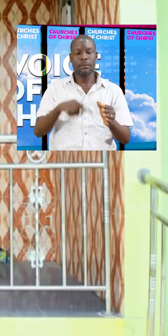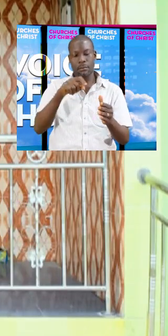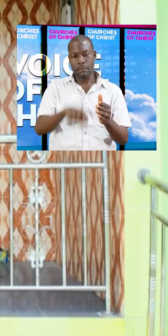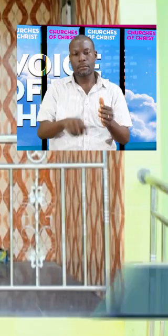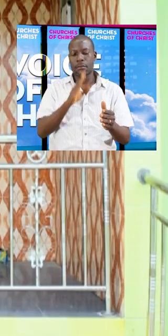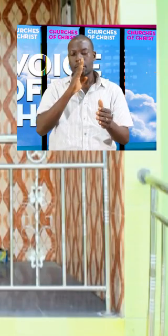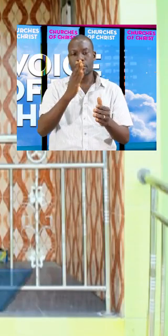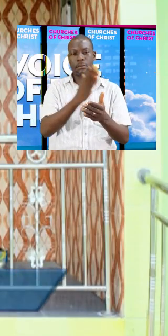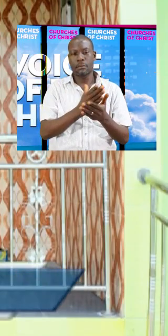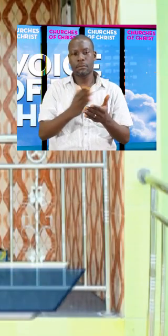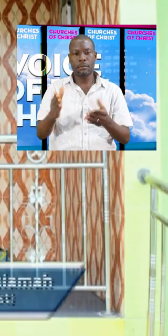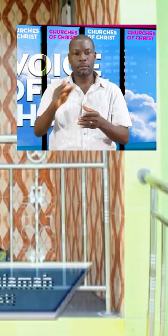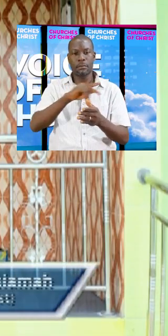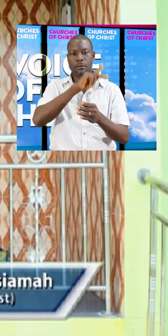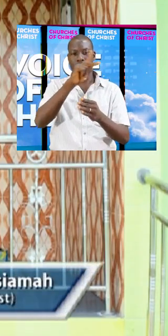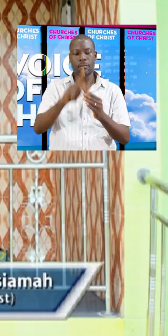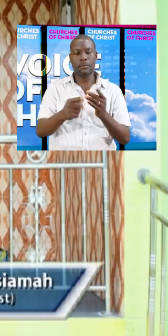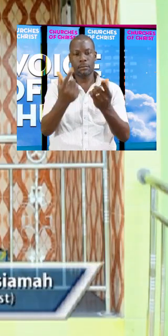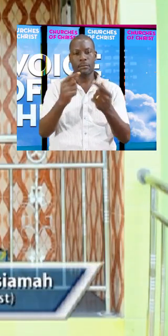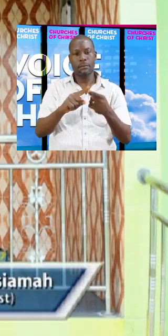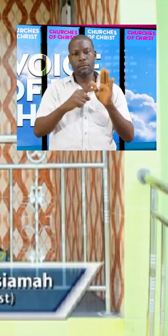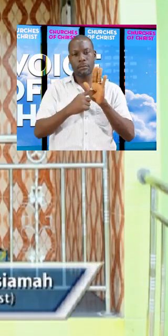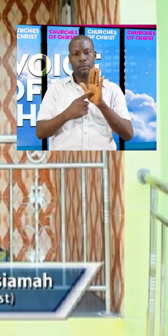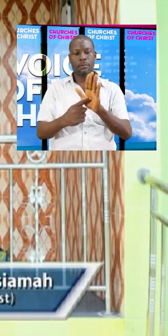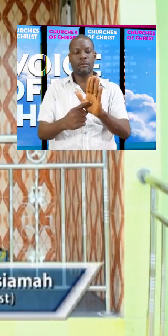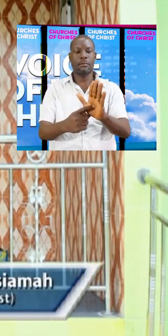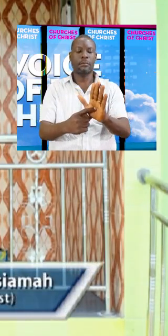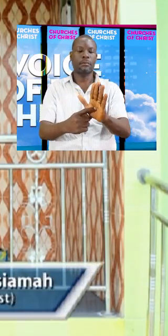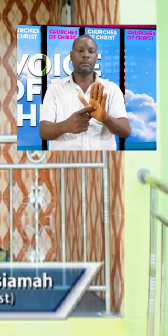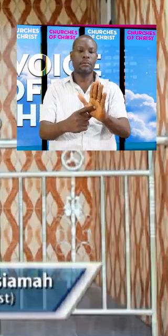hose, omanfo brane tre.